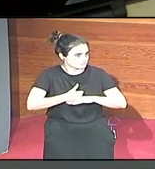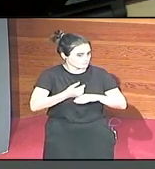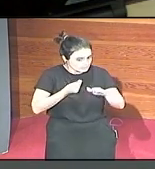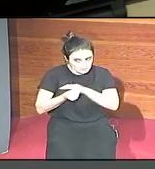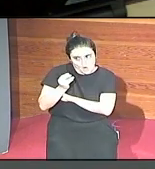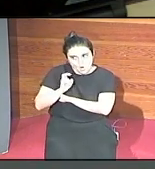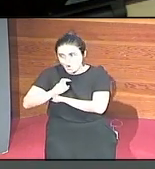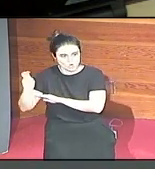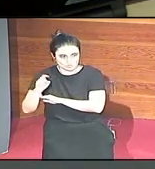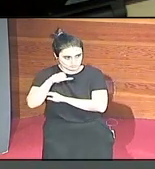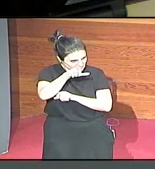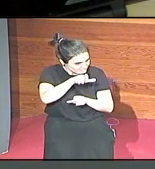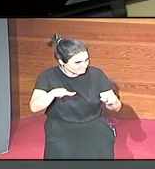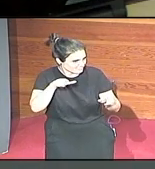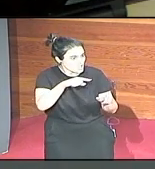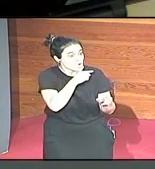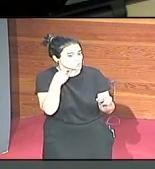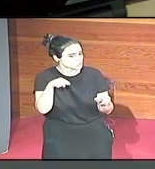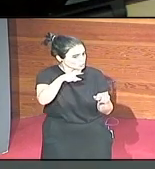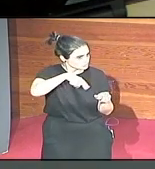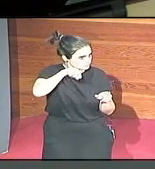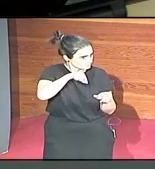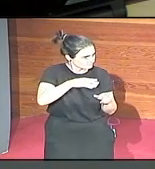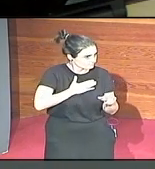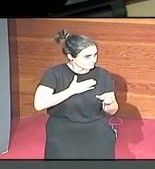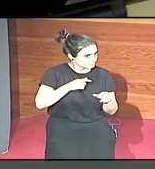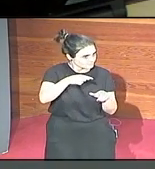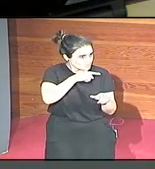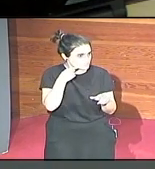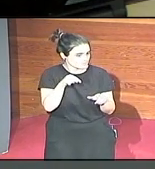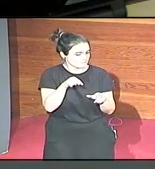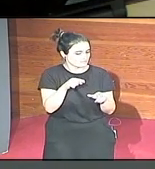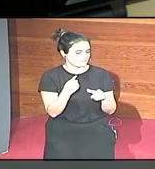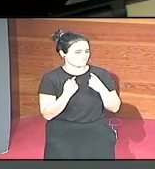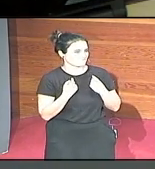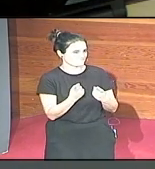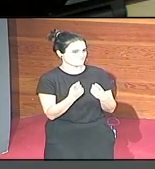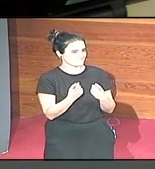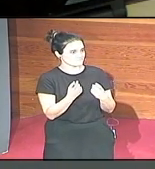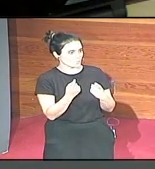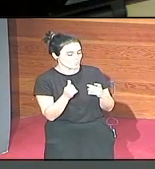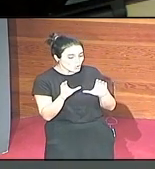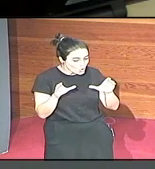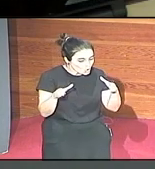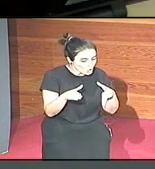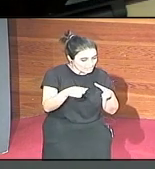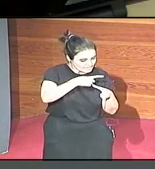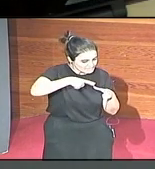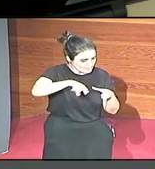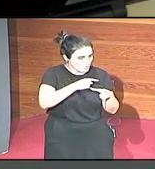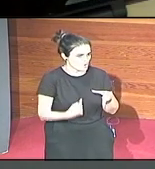Rusia, Rusia y los rusos necesitan también pasar por una catarsis colectiva